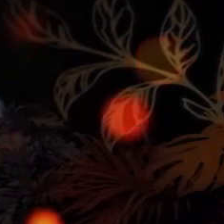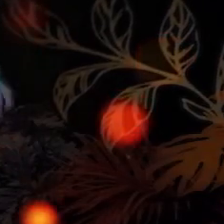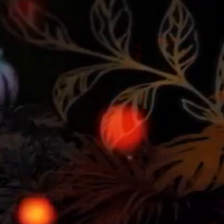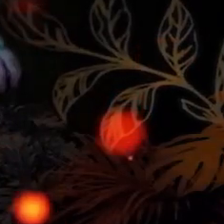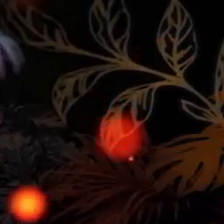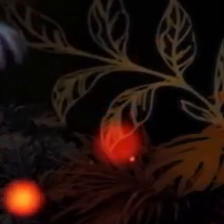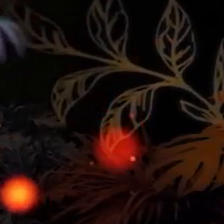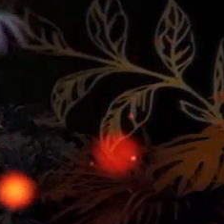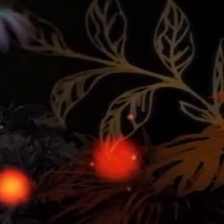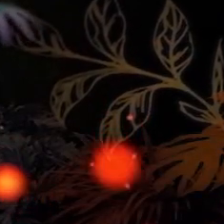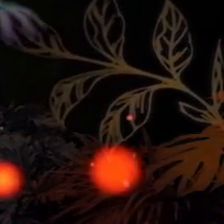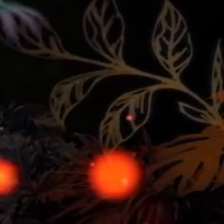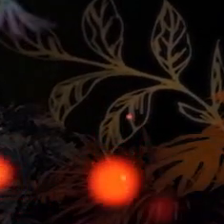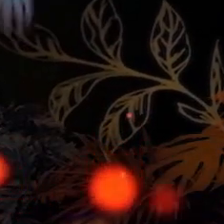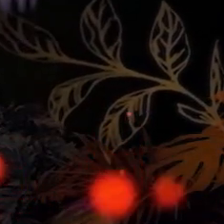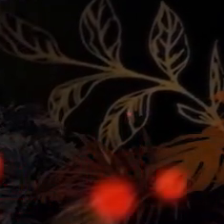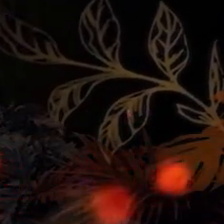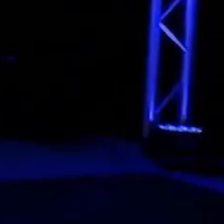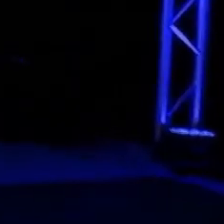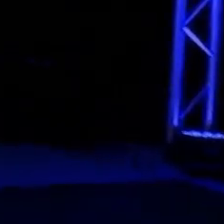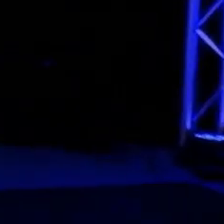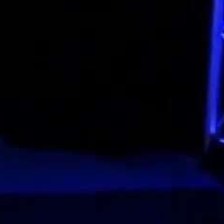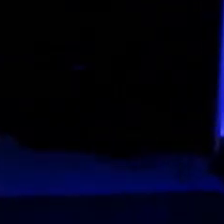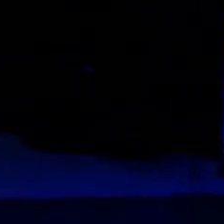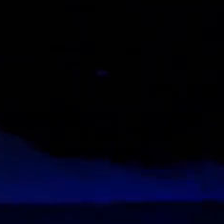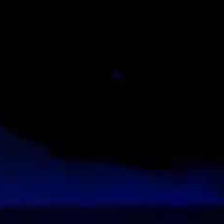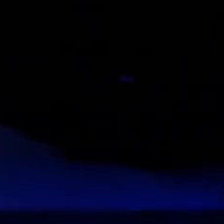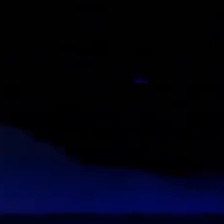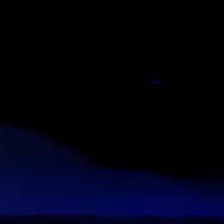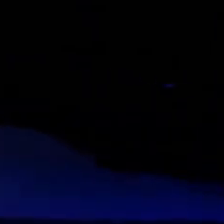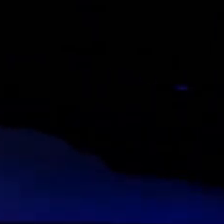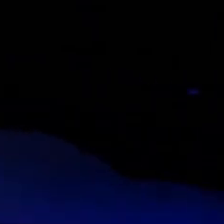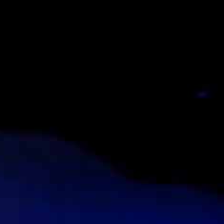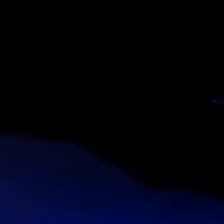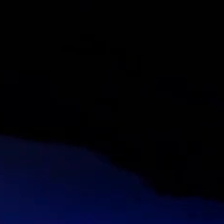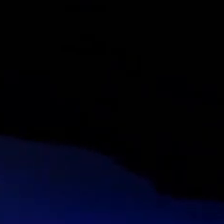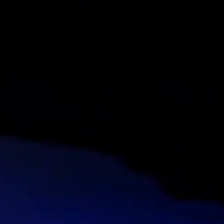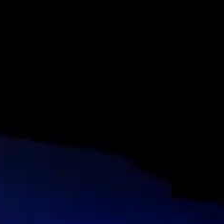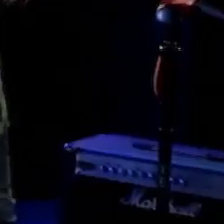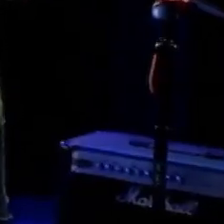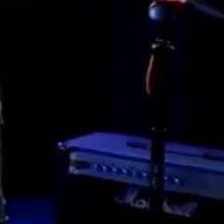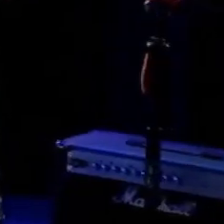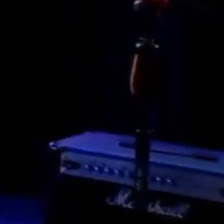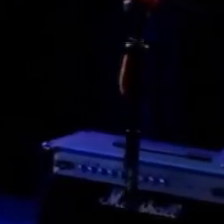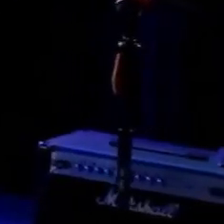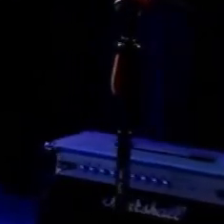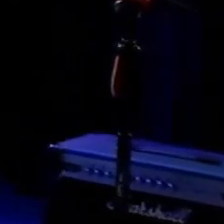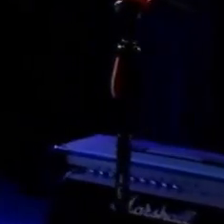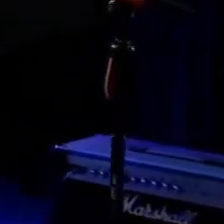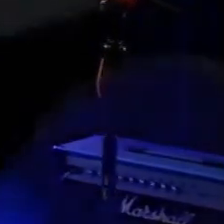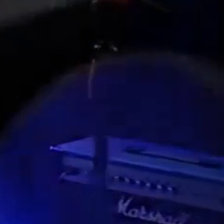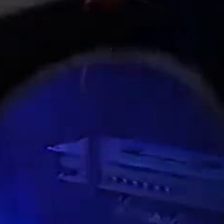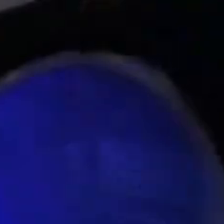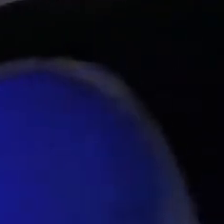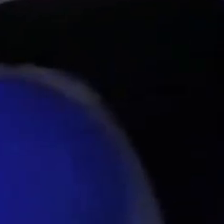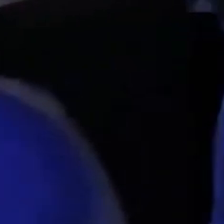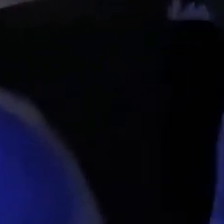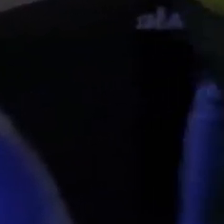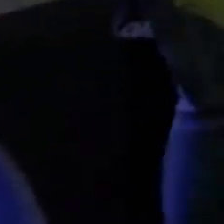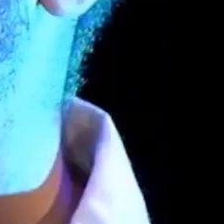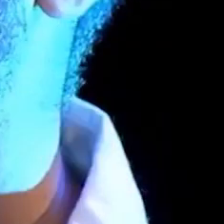concurso de música original en busca de las canciones que representan a nuestra Costa Rica de 200 años, es una producción